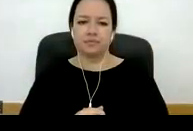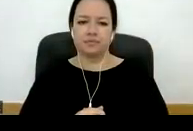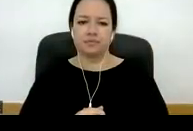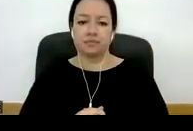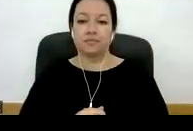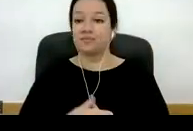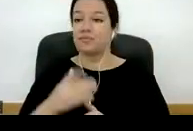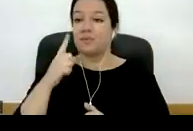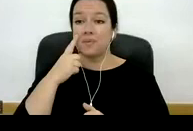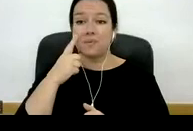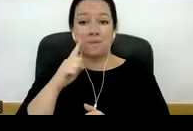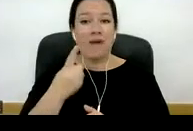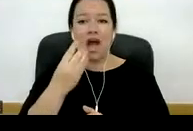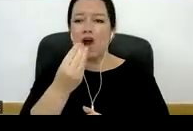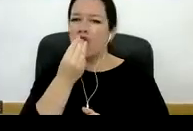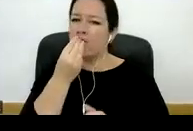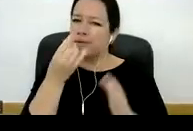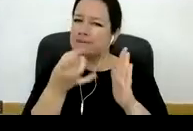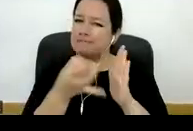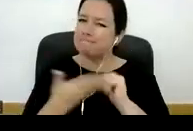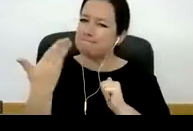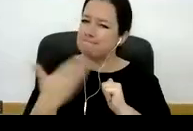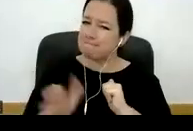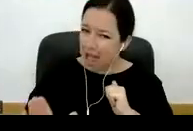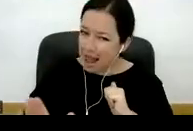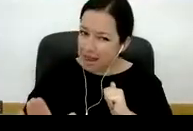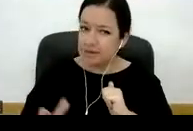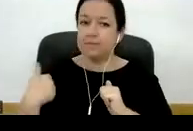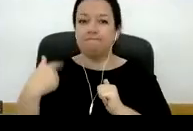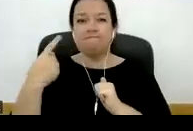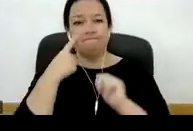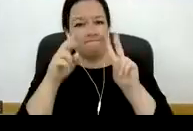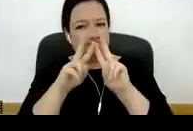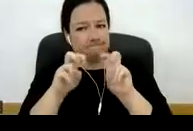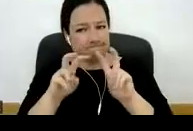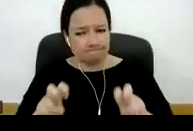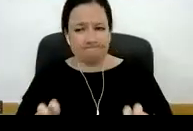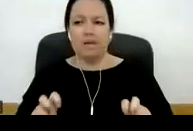La prevalencia de malnutrición, los estudios que he podido